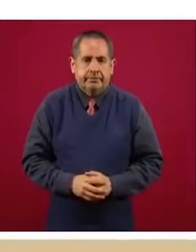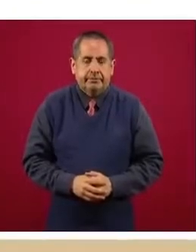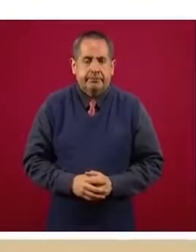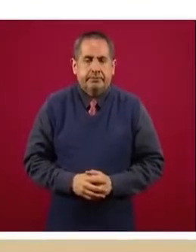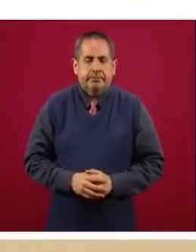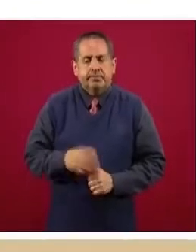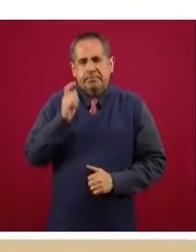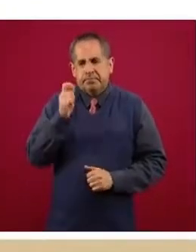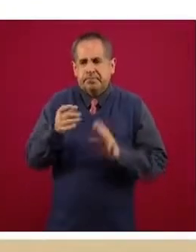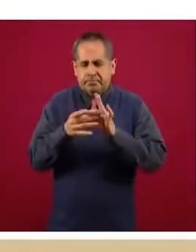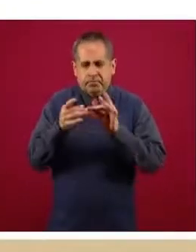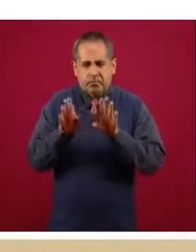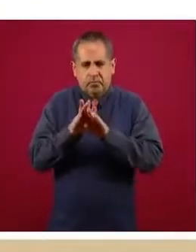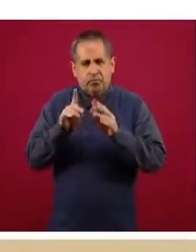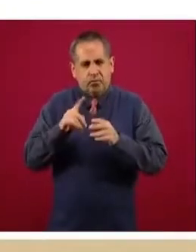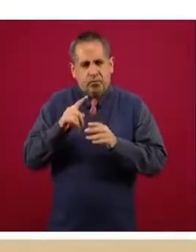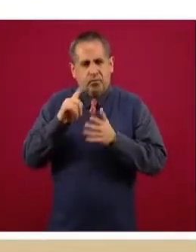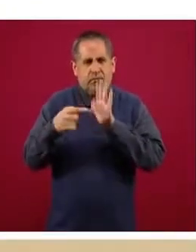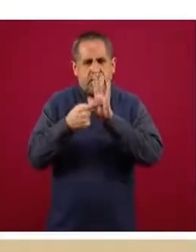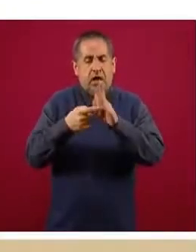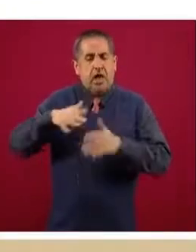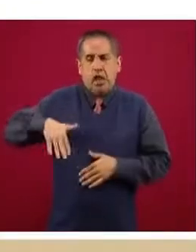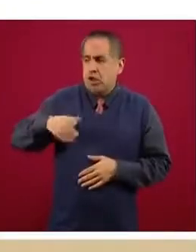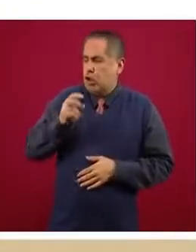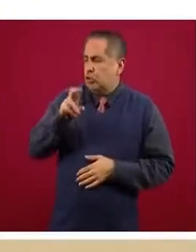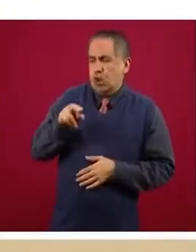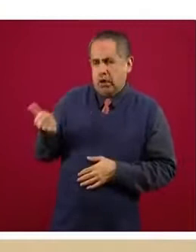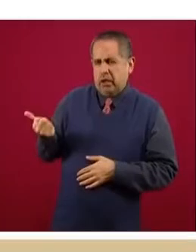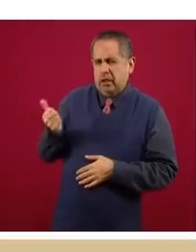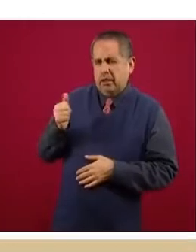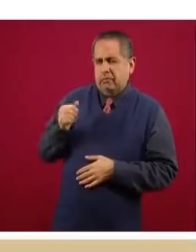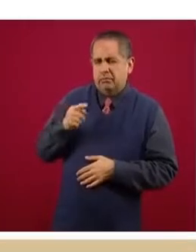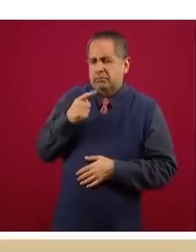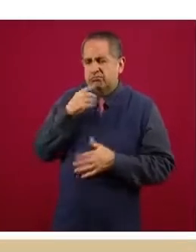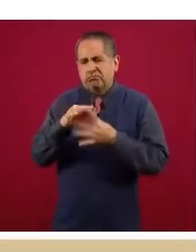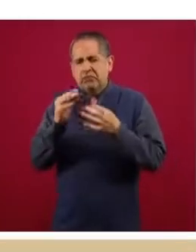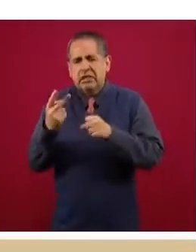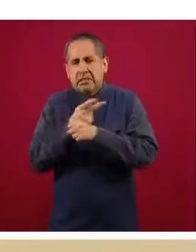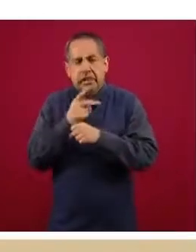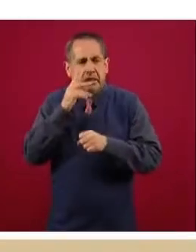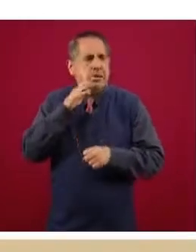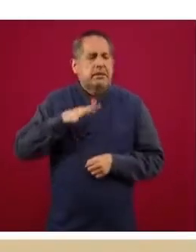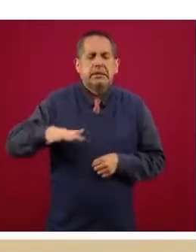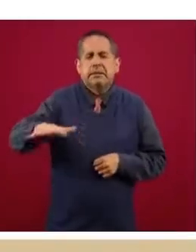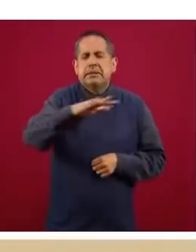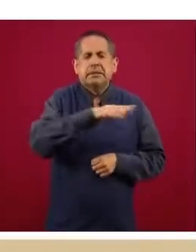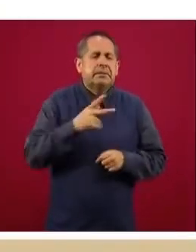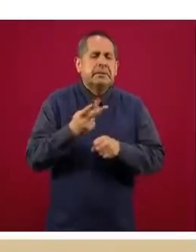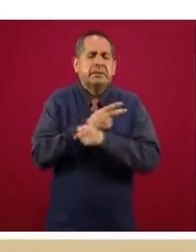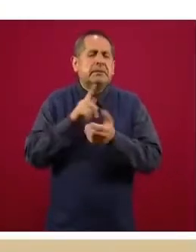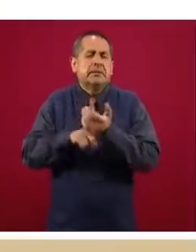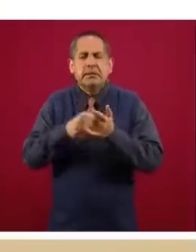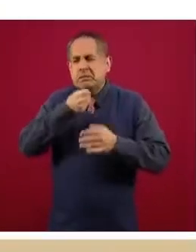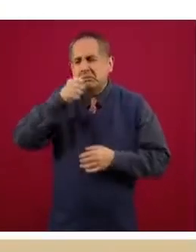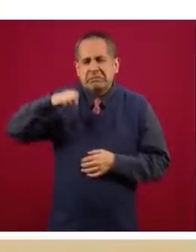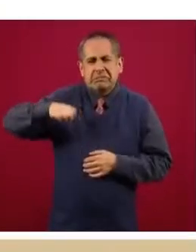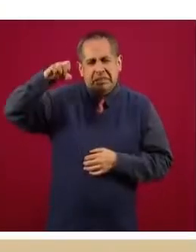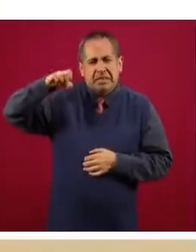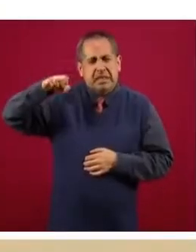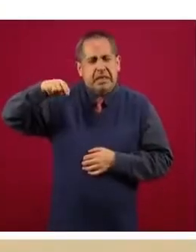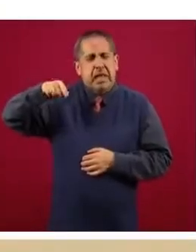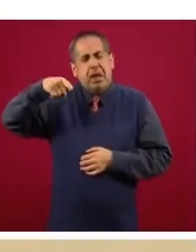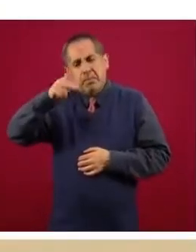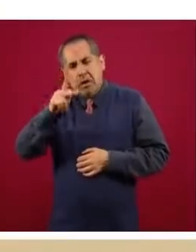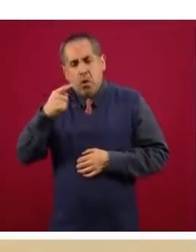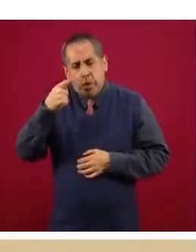Y esto tiene un gran impacto. Y les quería, ya nos contó el doctor Alumía sobre qué era lo que pasaba con el panorama de adultos mayores,